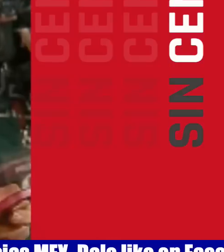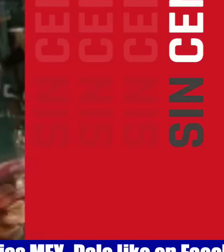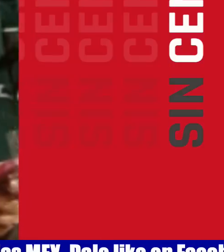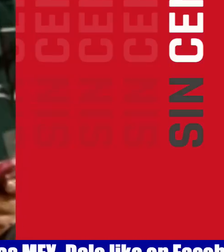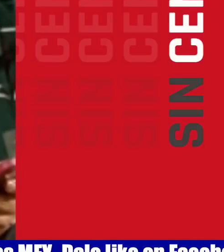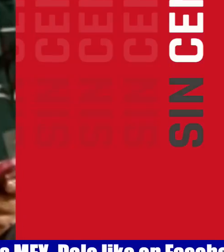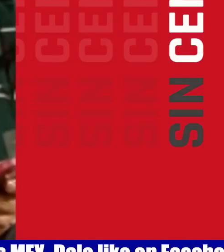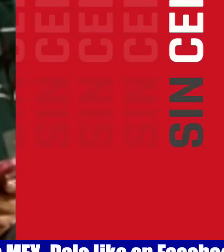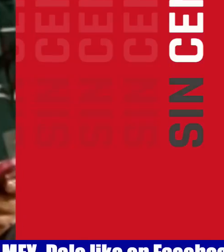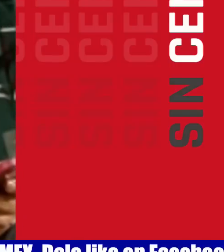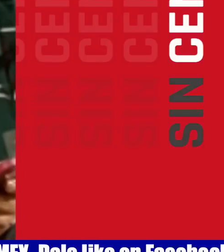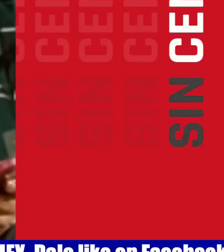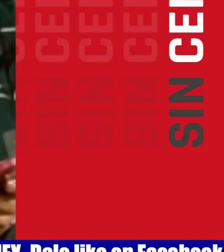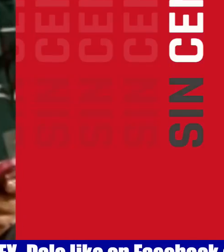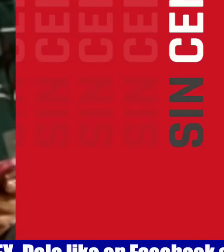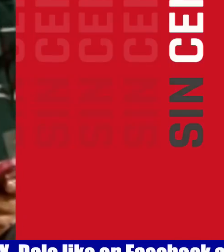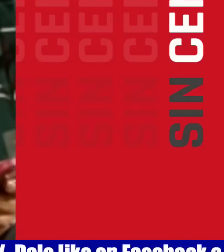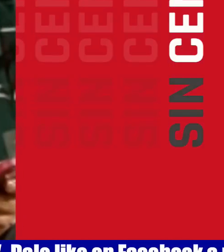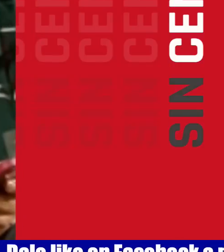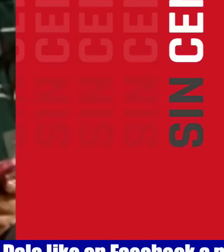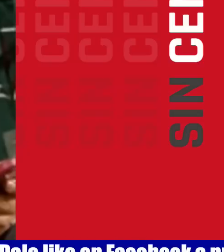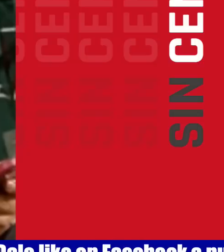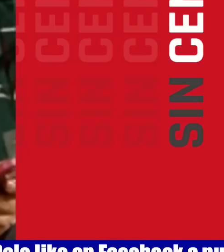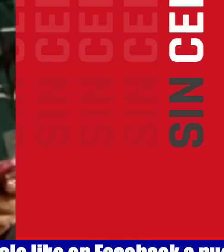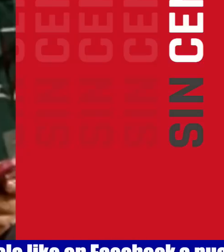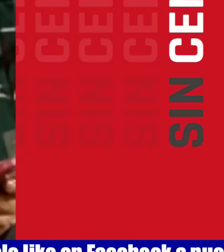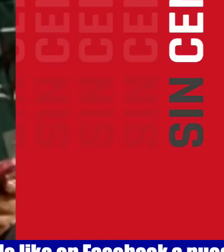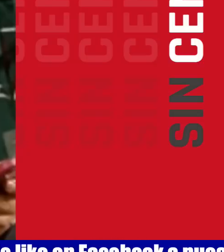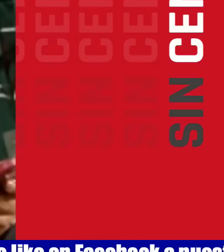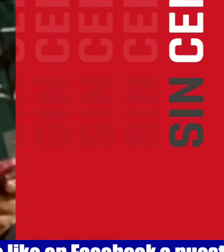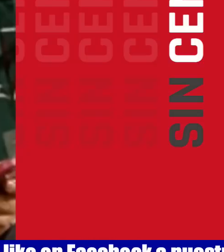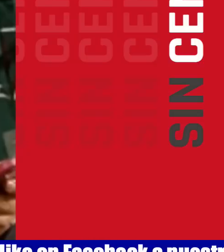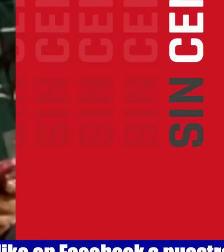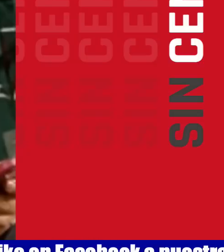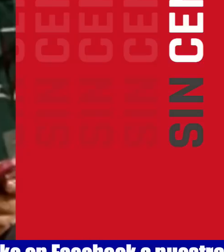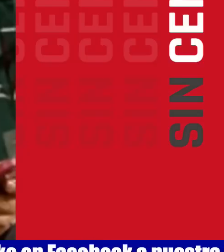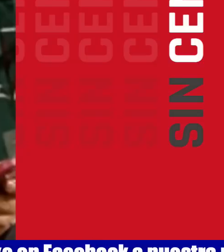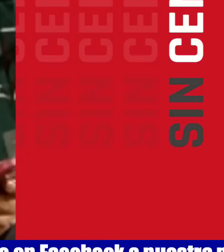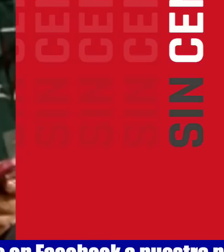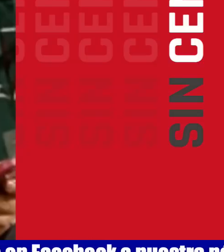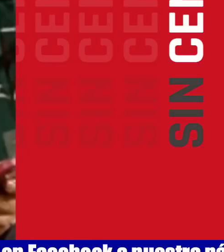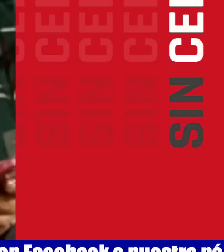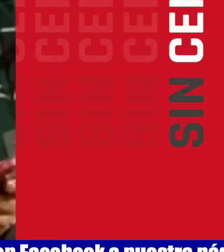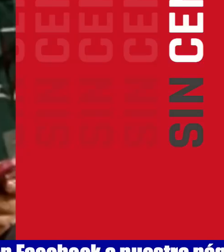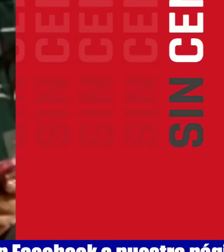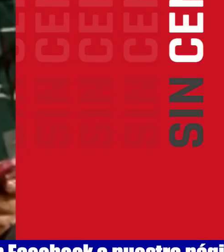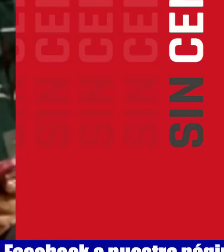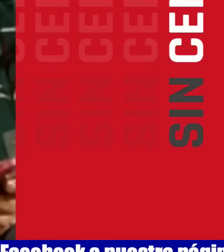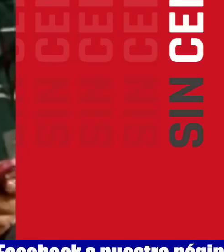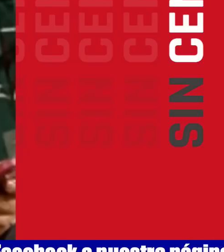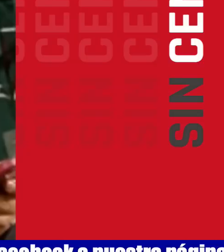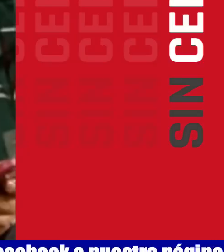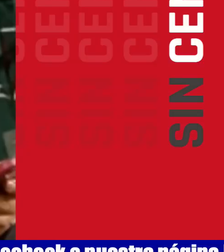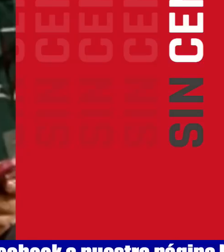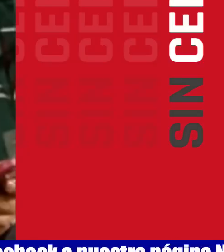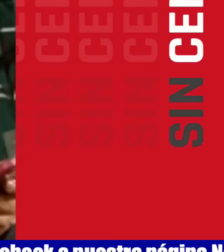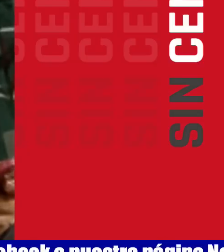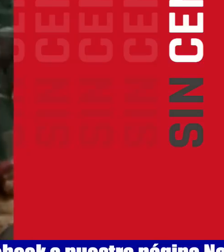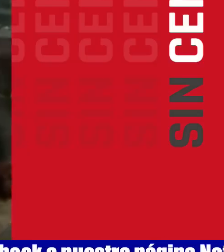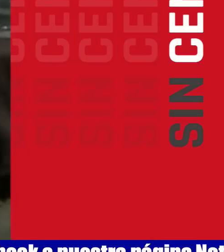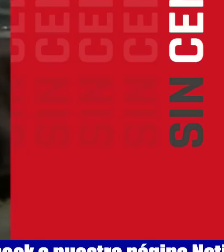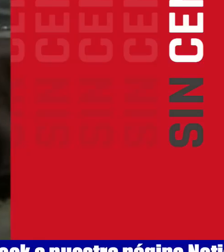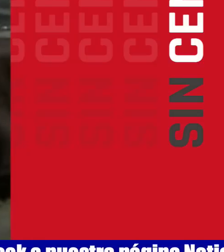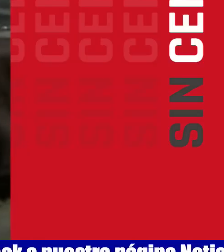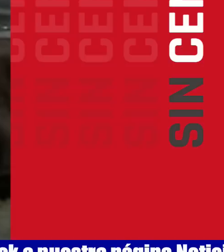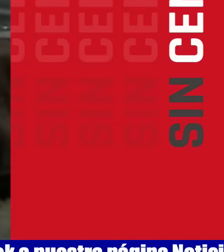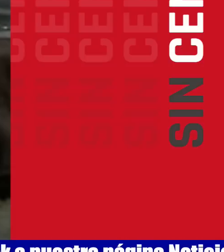directamente, tratan de cambiar de tema, de interrumpir. Intentó hacer otra pregunta, pero en ese momento